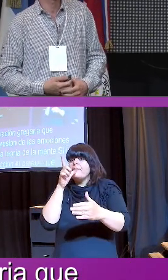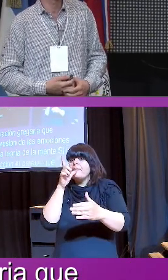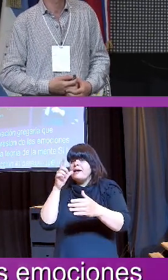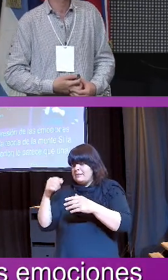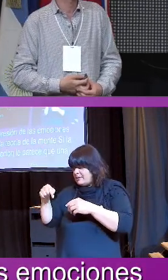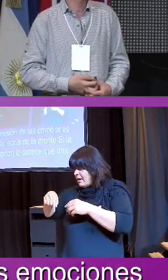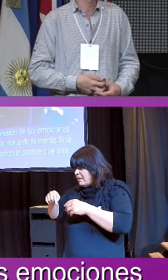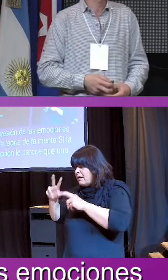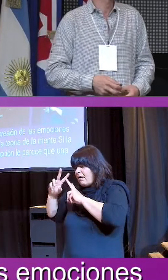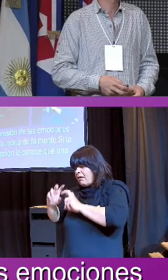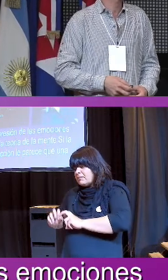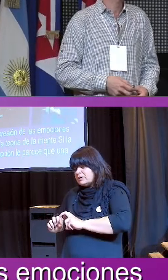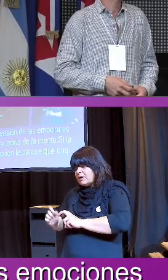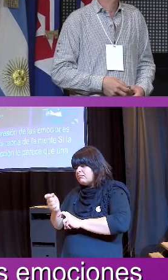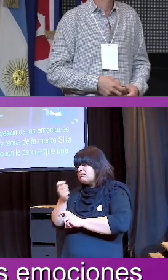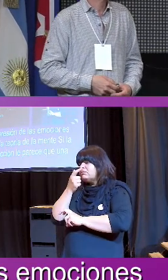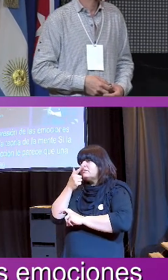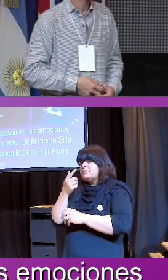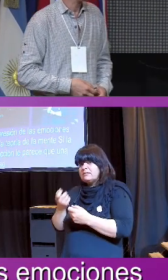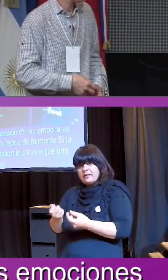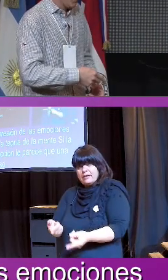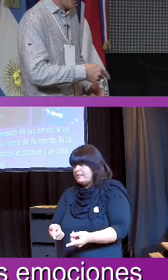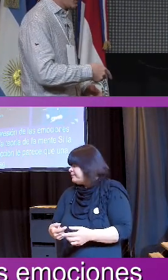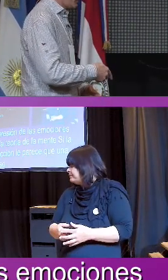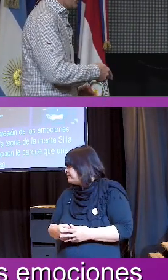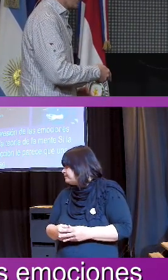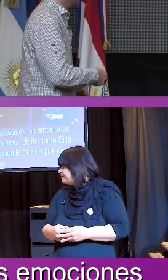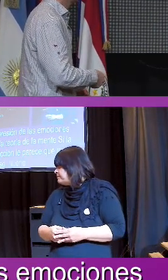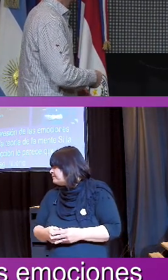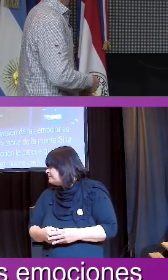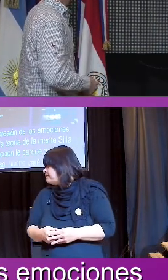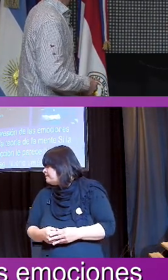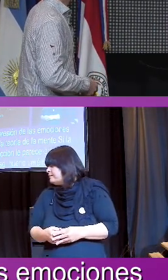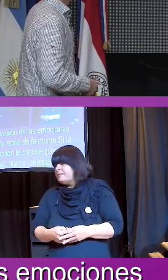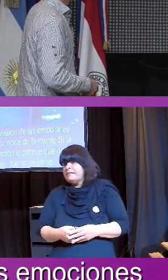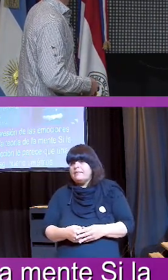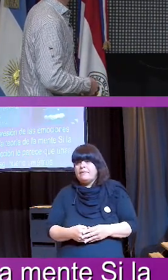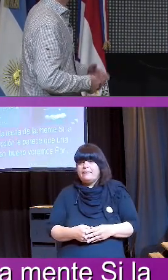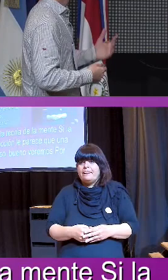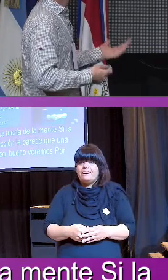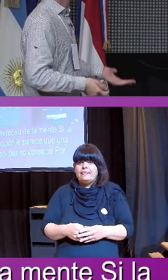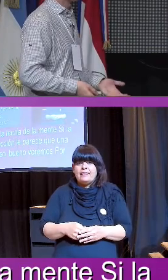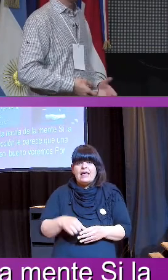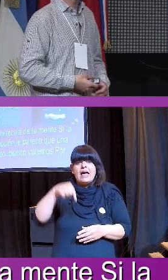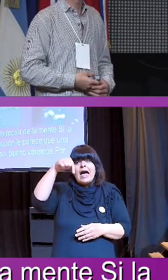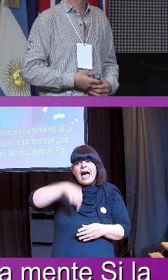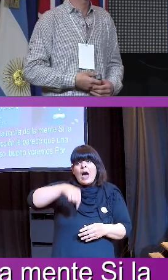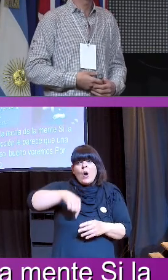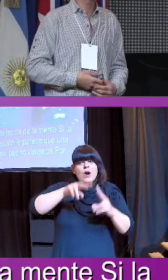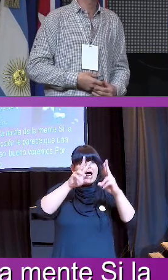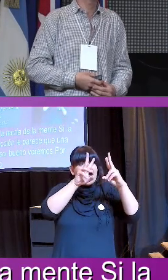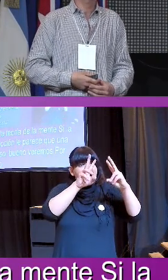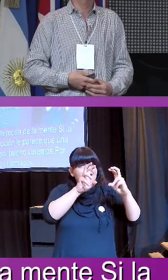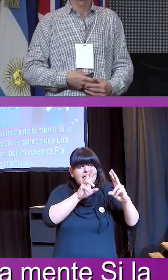molécula externa podría mejorar eso? Bueno, veremos. Por ahora se están investigando muchos